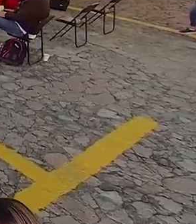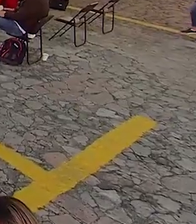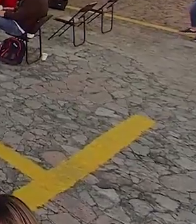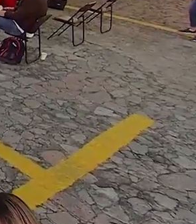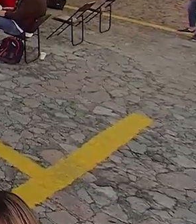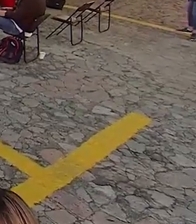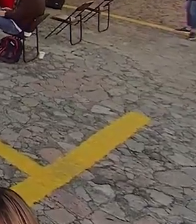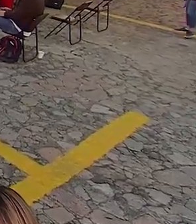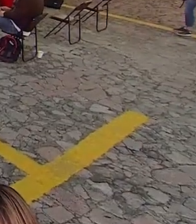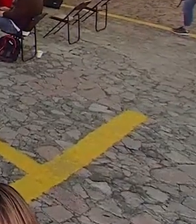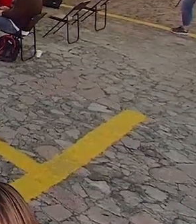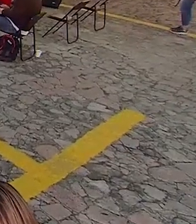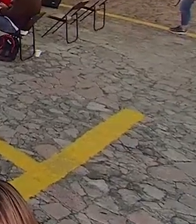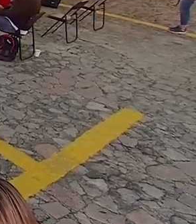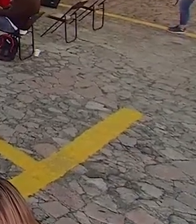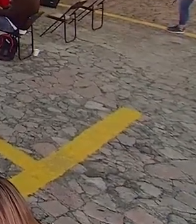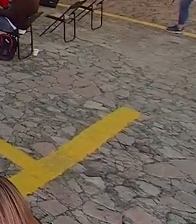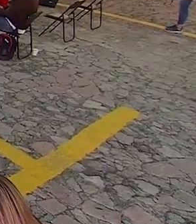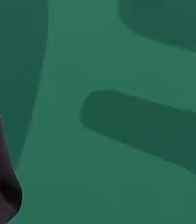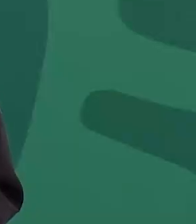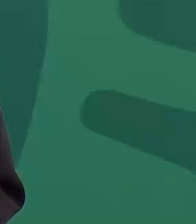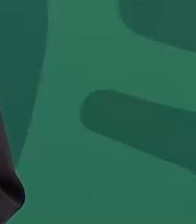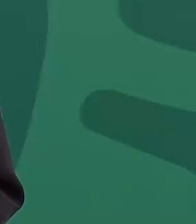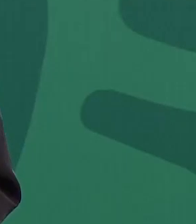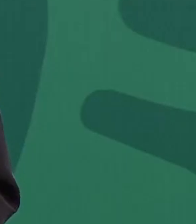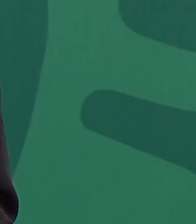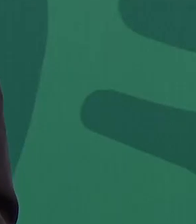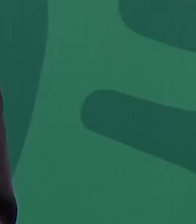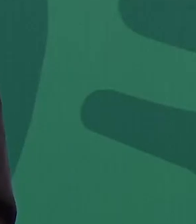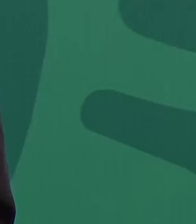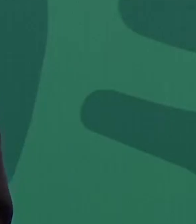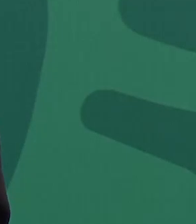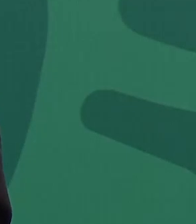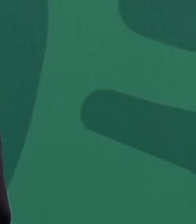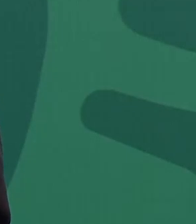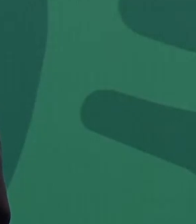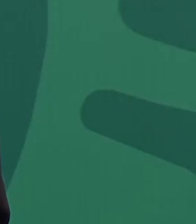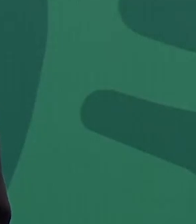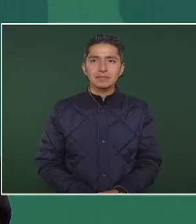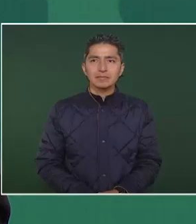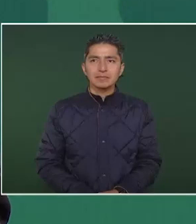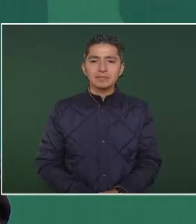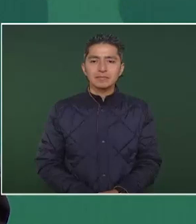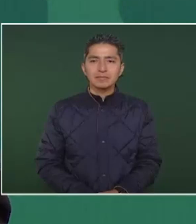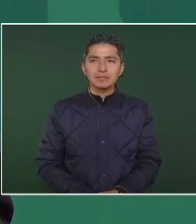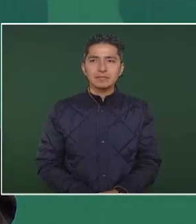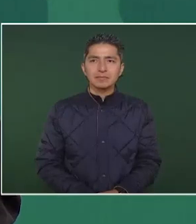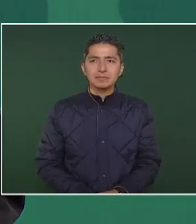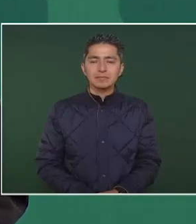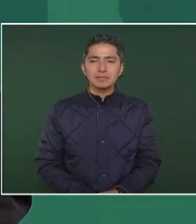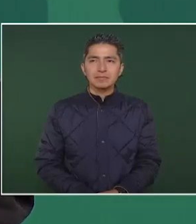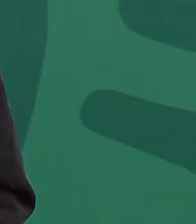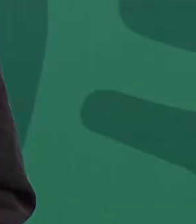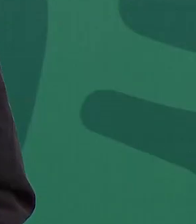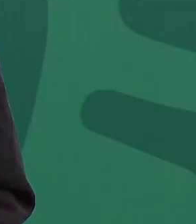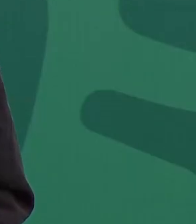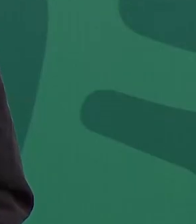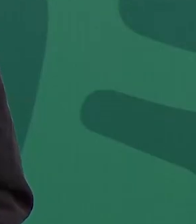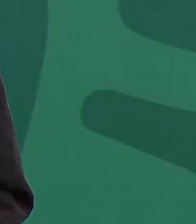¿Y qué es el conservadurismo? Es el procurar